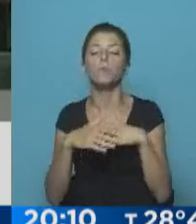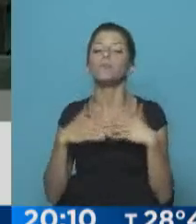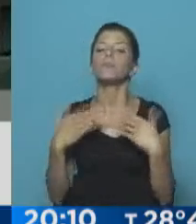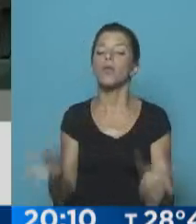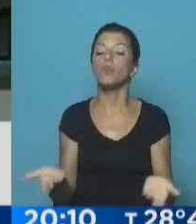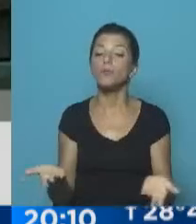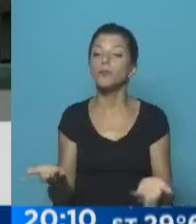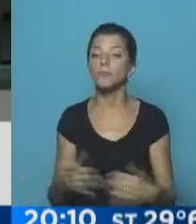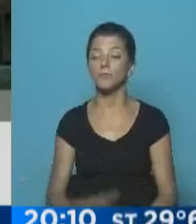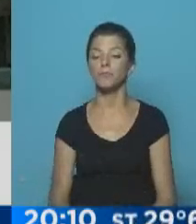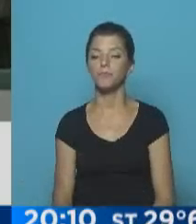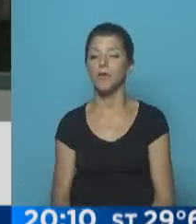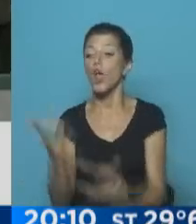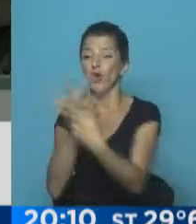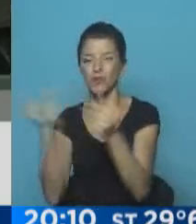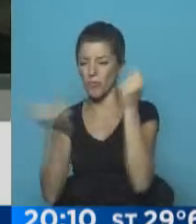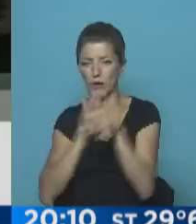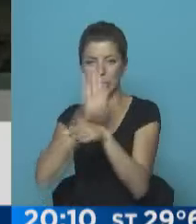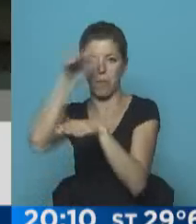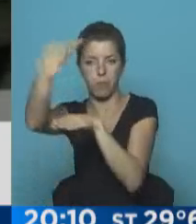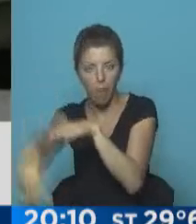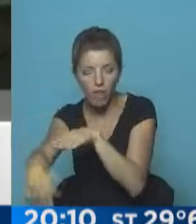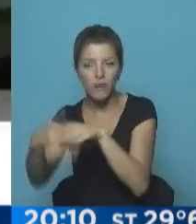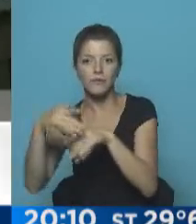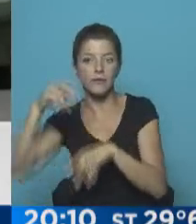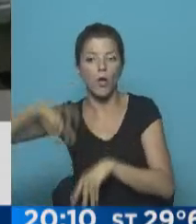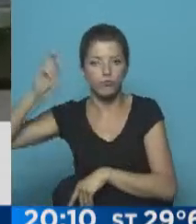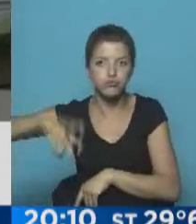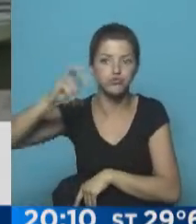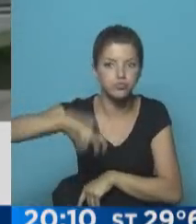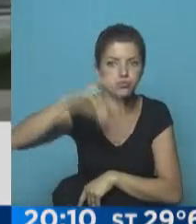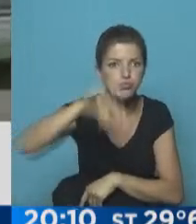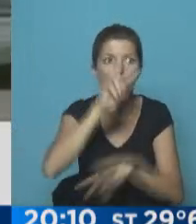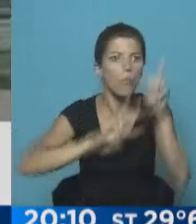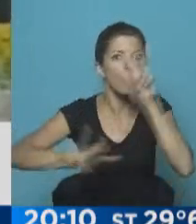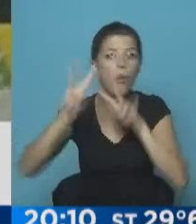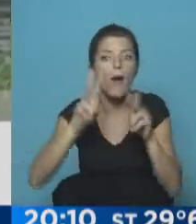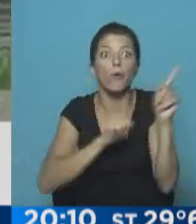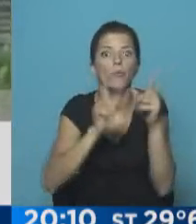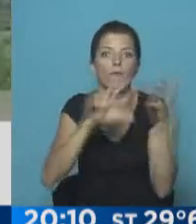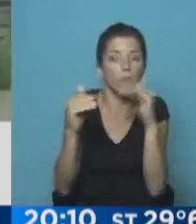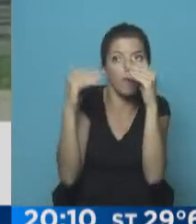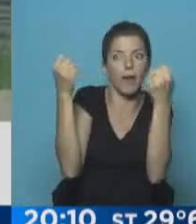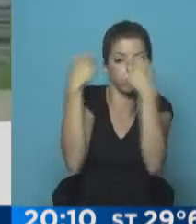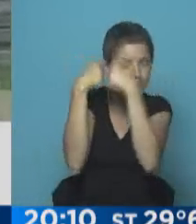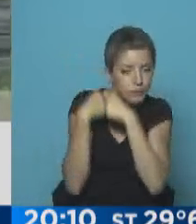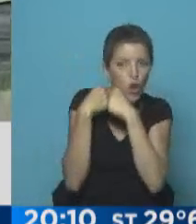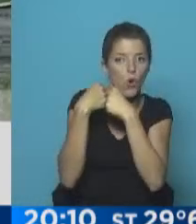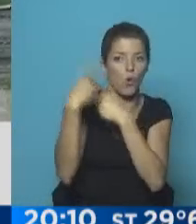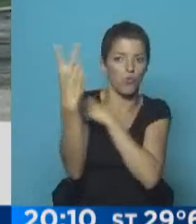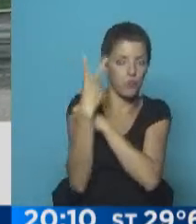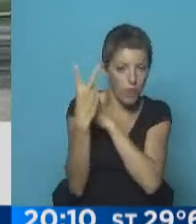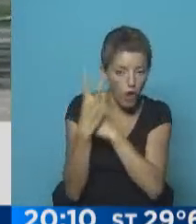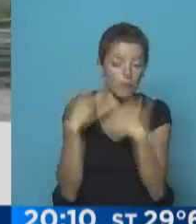Ellos marchan a campo traviesa tratando de encontrar algún tipo de cobertura que les